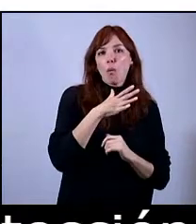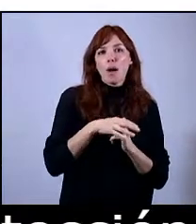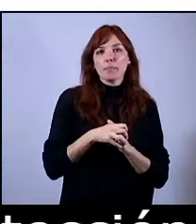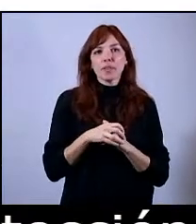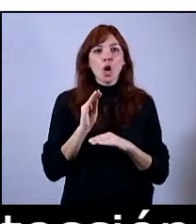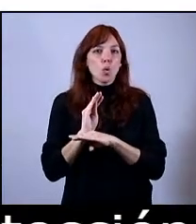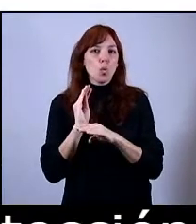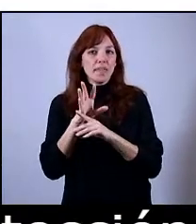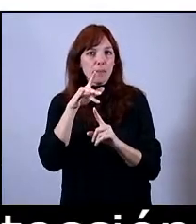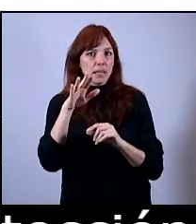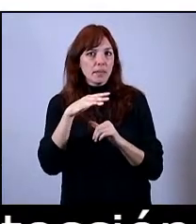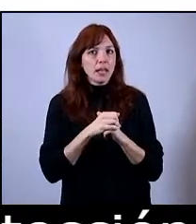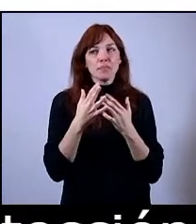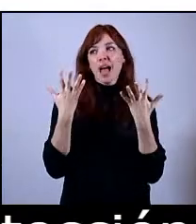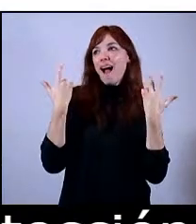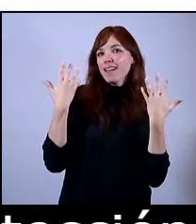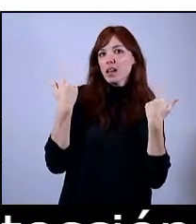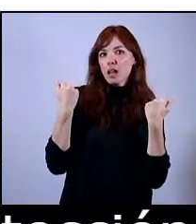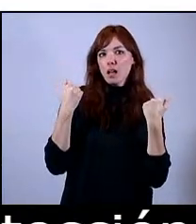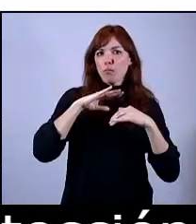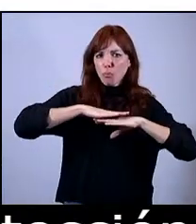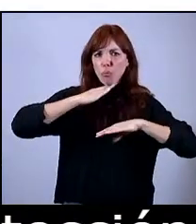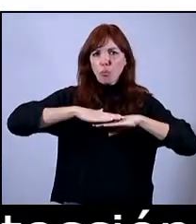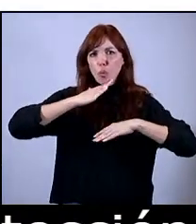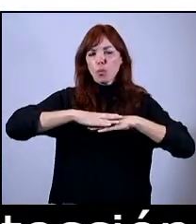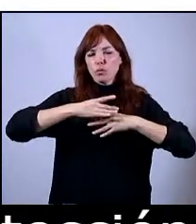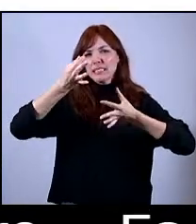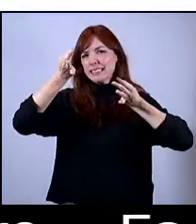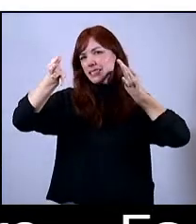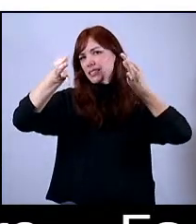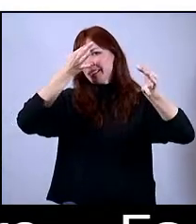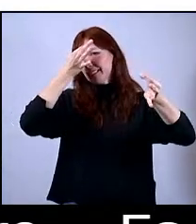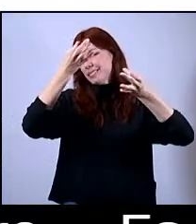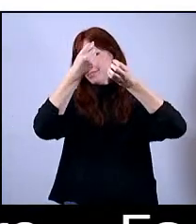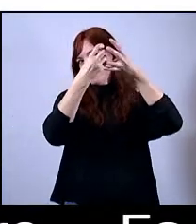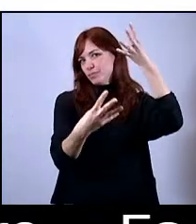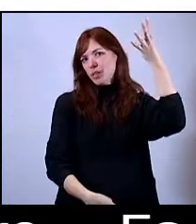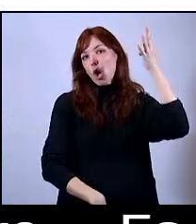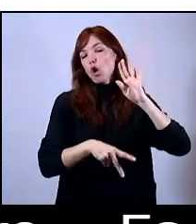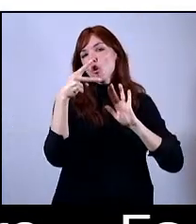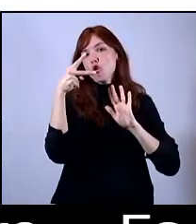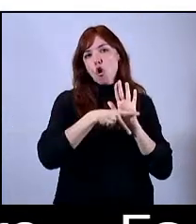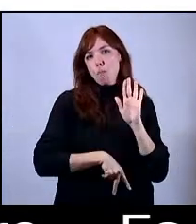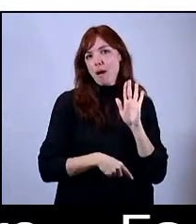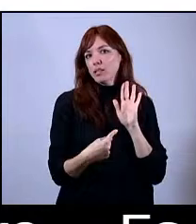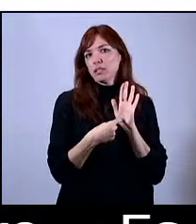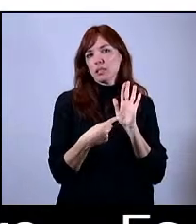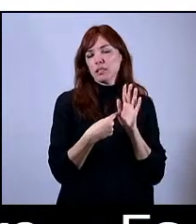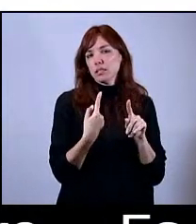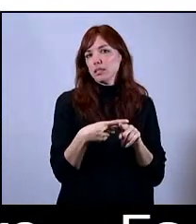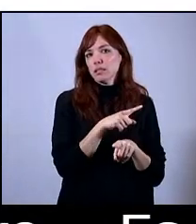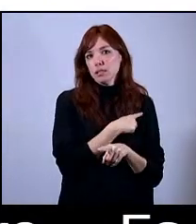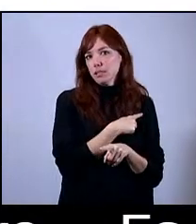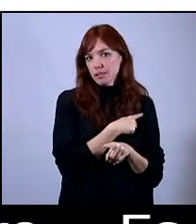medio ambiente, del aire. Es decir, un elenco normativo que es